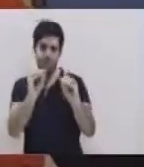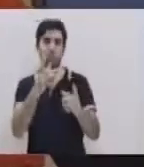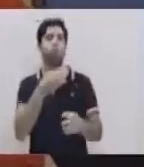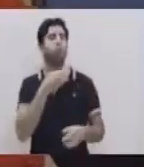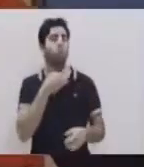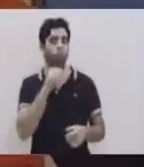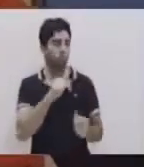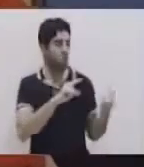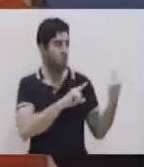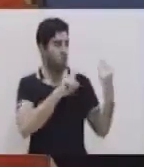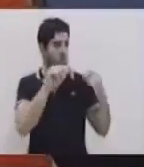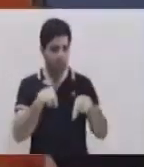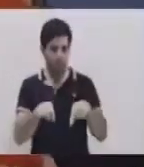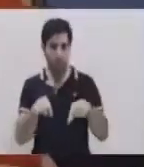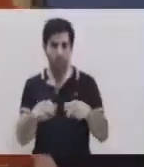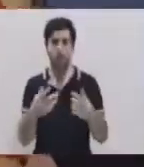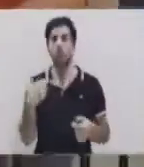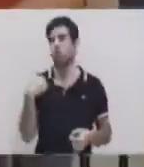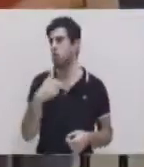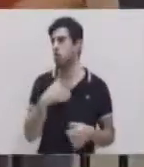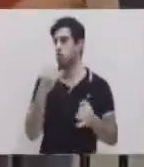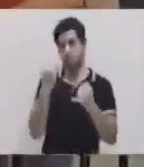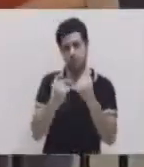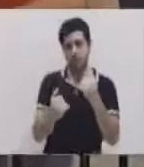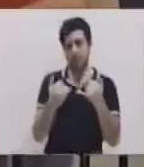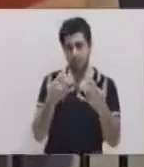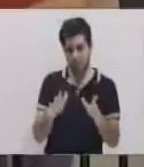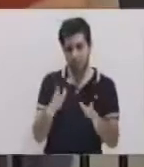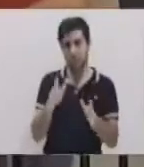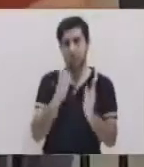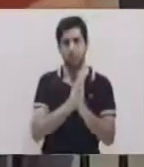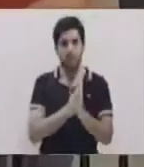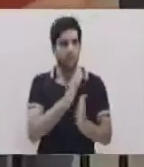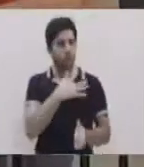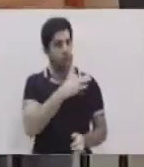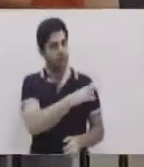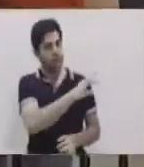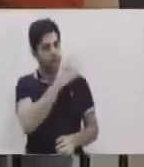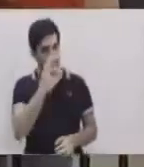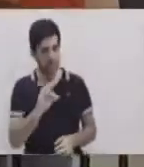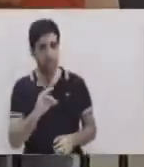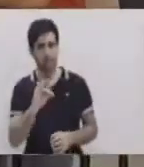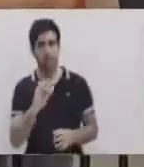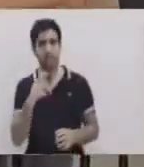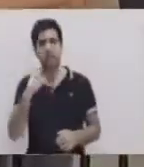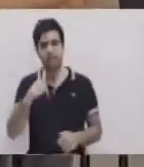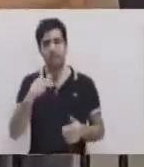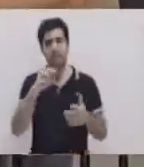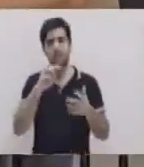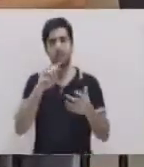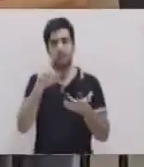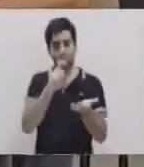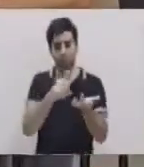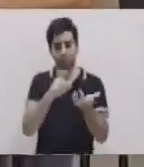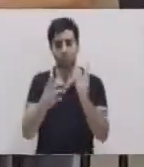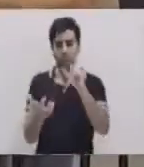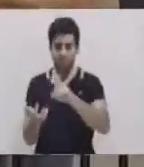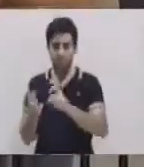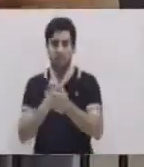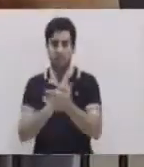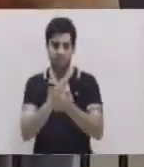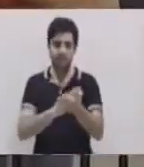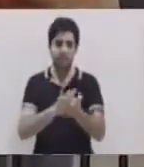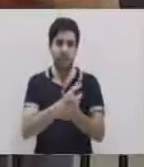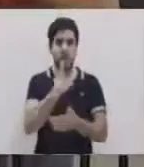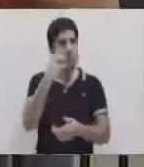como lo mencionaba la última vez. Ya para finalizar, yo la invito, por favor, porque recordemos mantener una buena higiene. Ustedes en casa